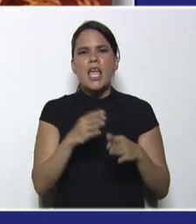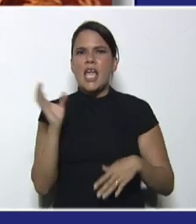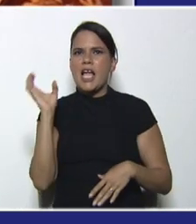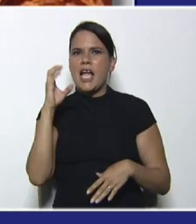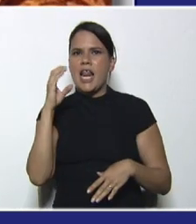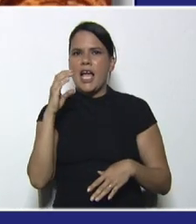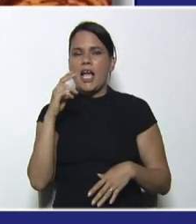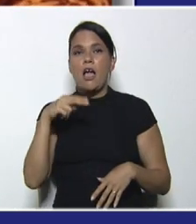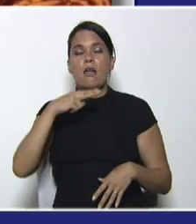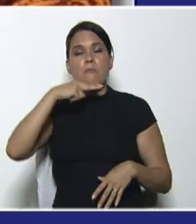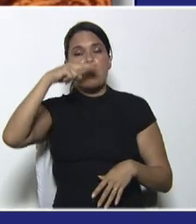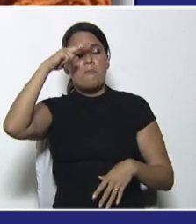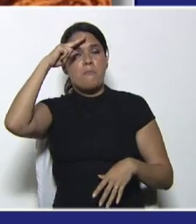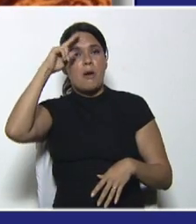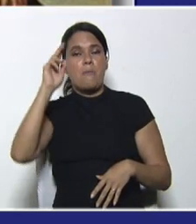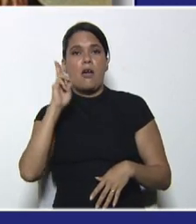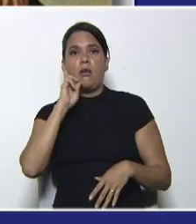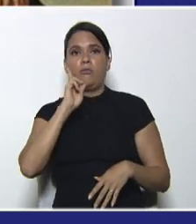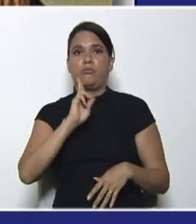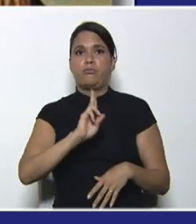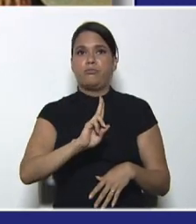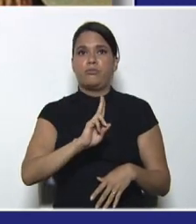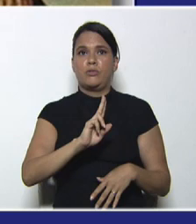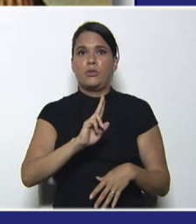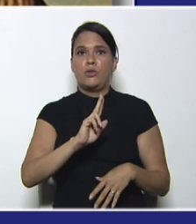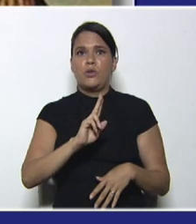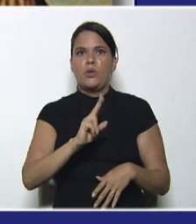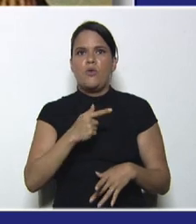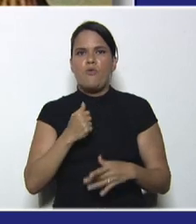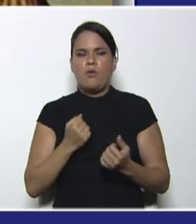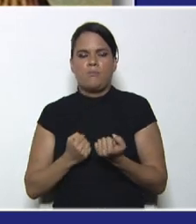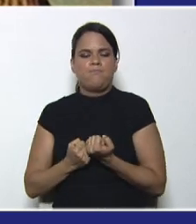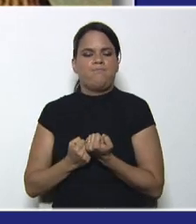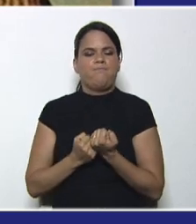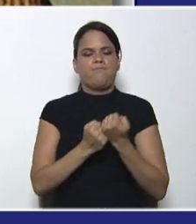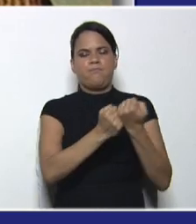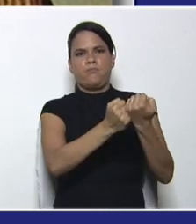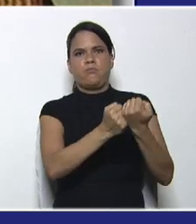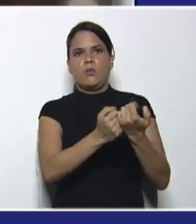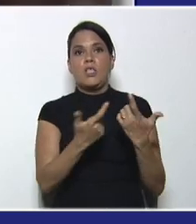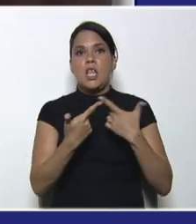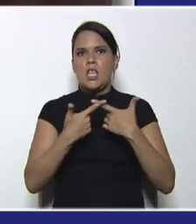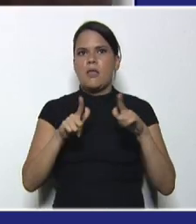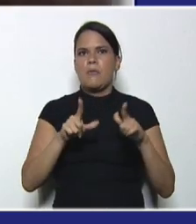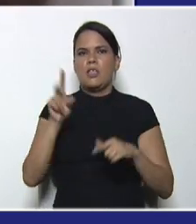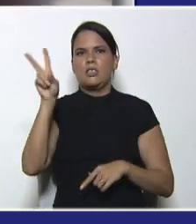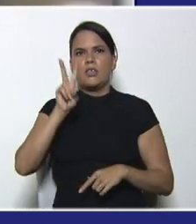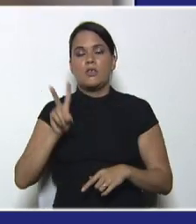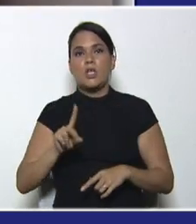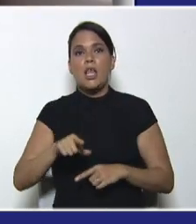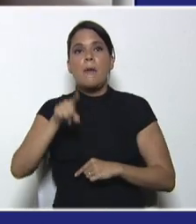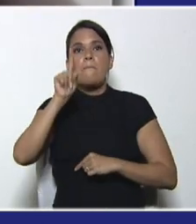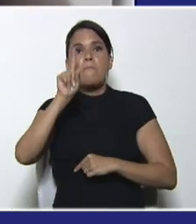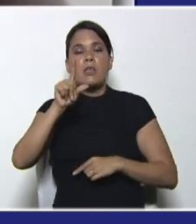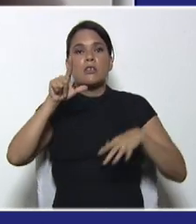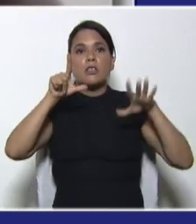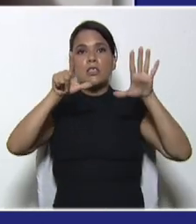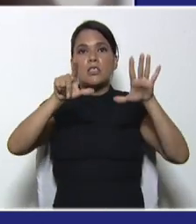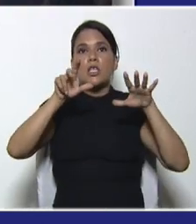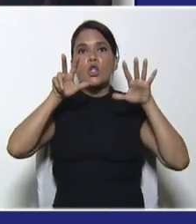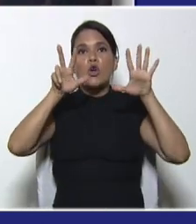del libertador Simón Bolívar. Fue un activo propulsor de la independencia de Venezuela desde